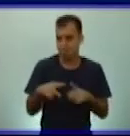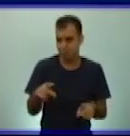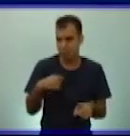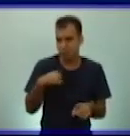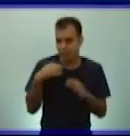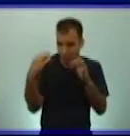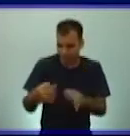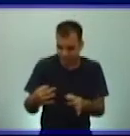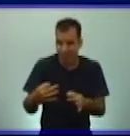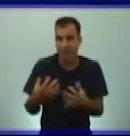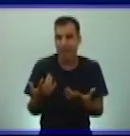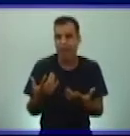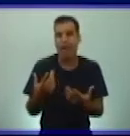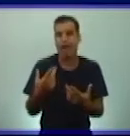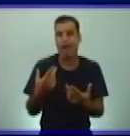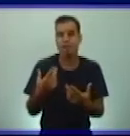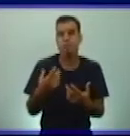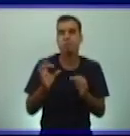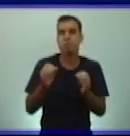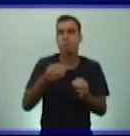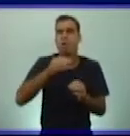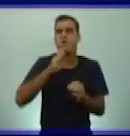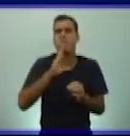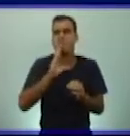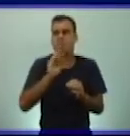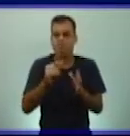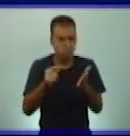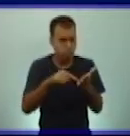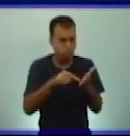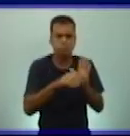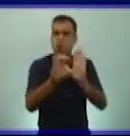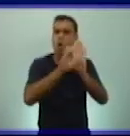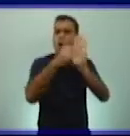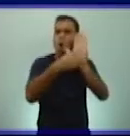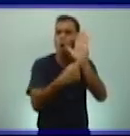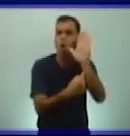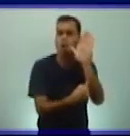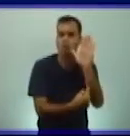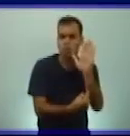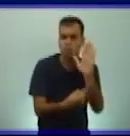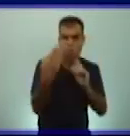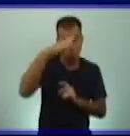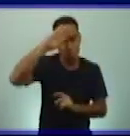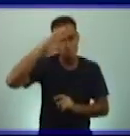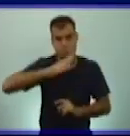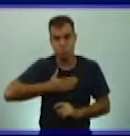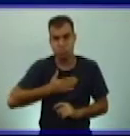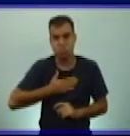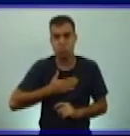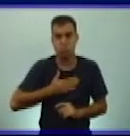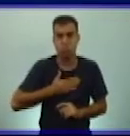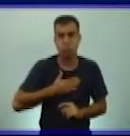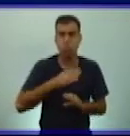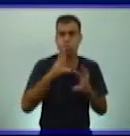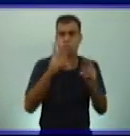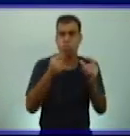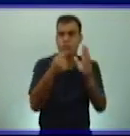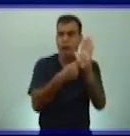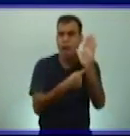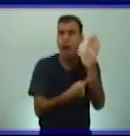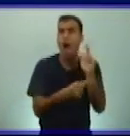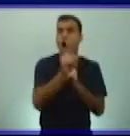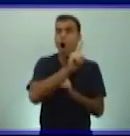más haciendo referencia a nuestra Constitución de la República de Cuba, donde en el artículo 11 del capítulo 1,